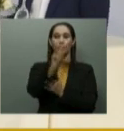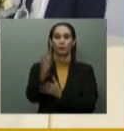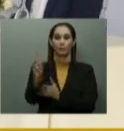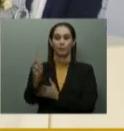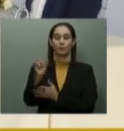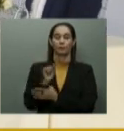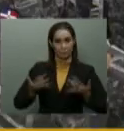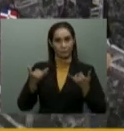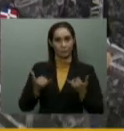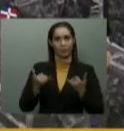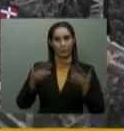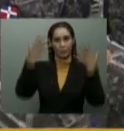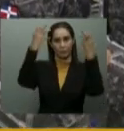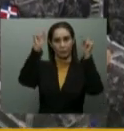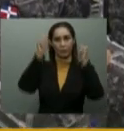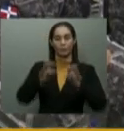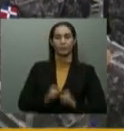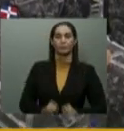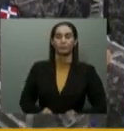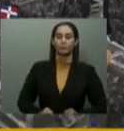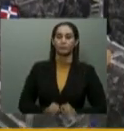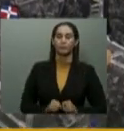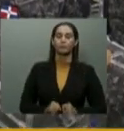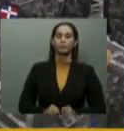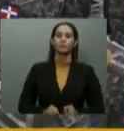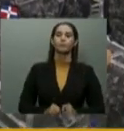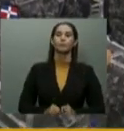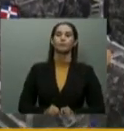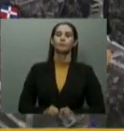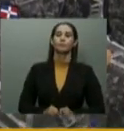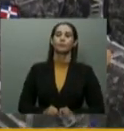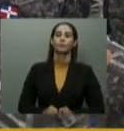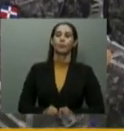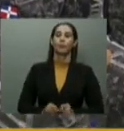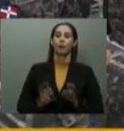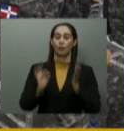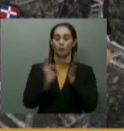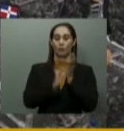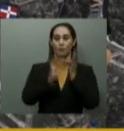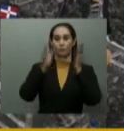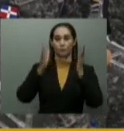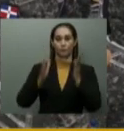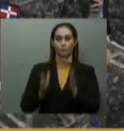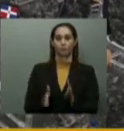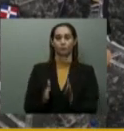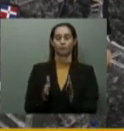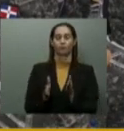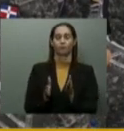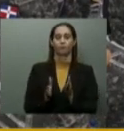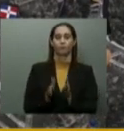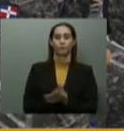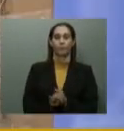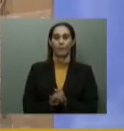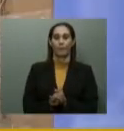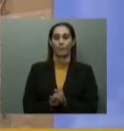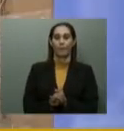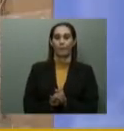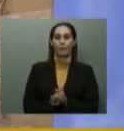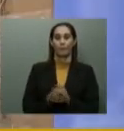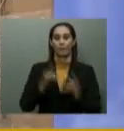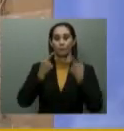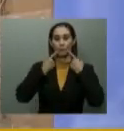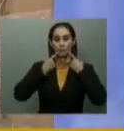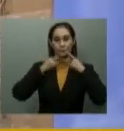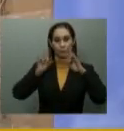implementando todo tipo de sistema que sea necesario donde haya un monitoreo también porque creo que esto permite